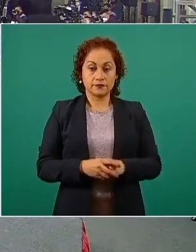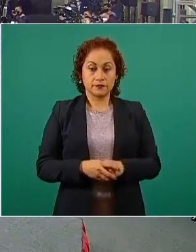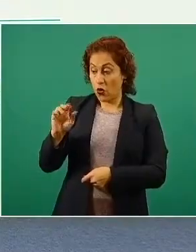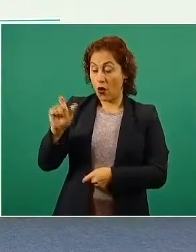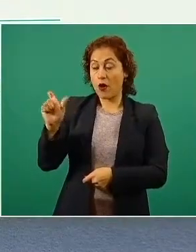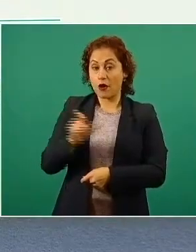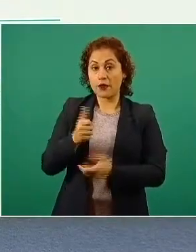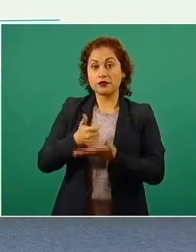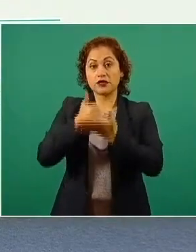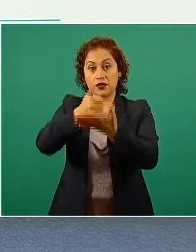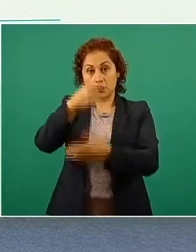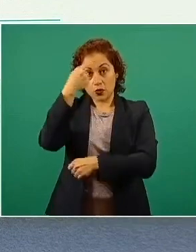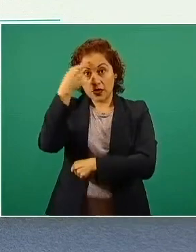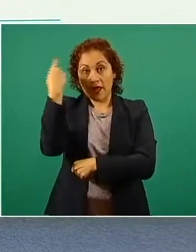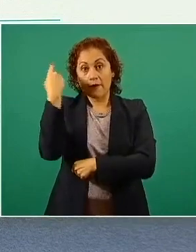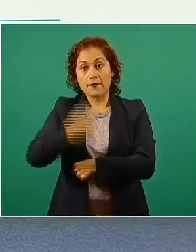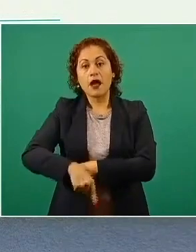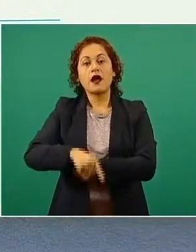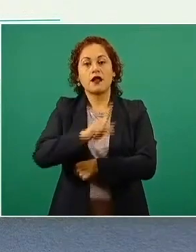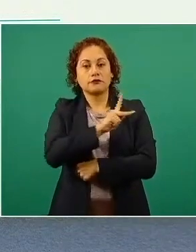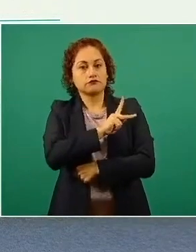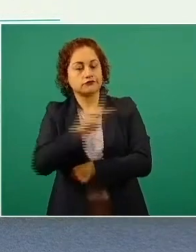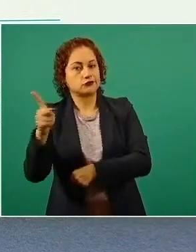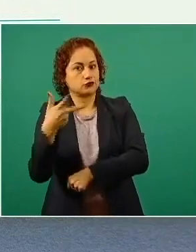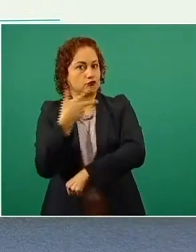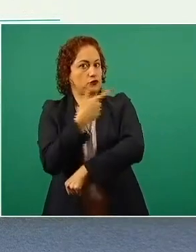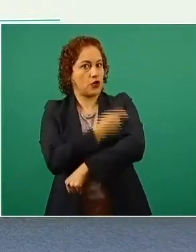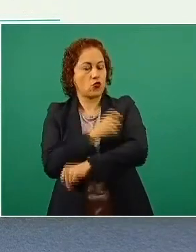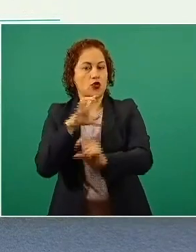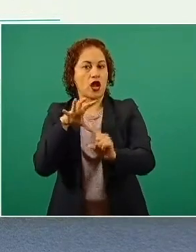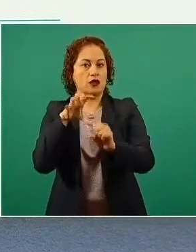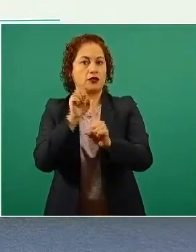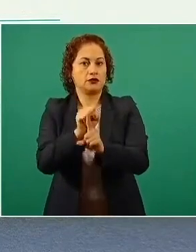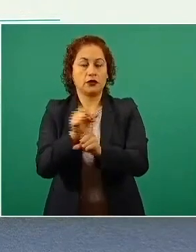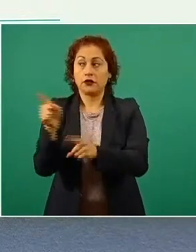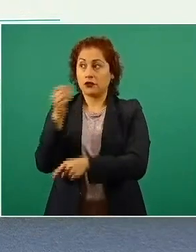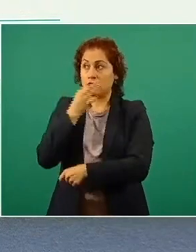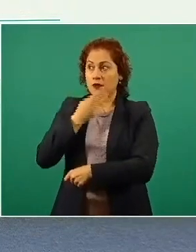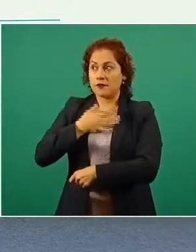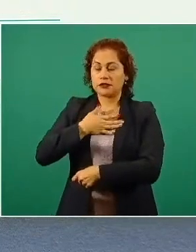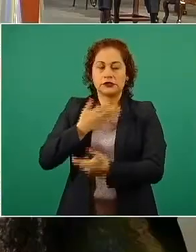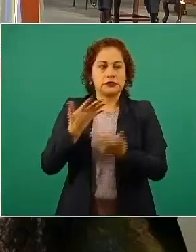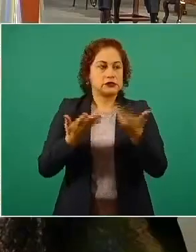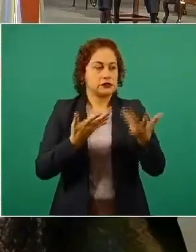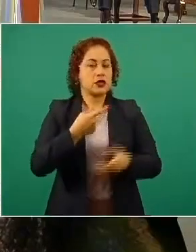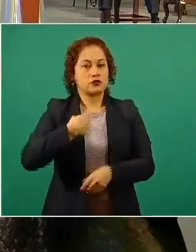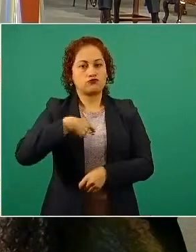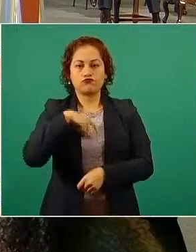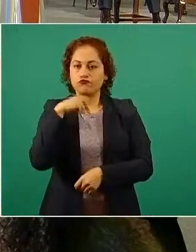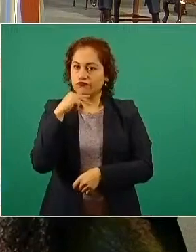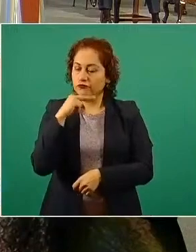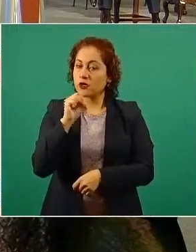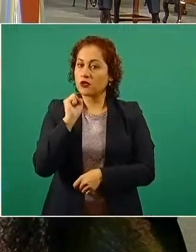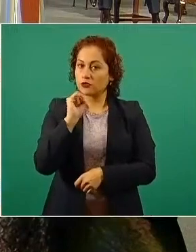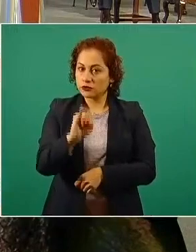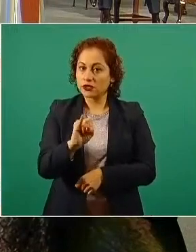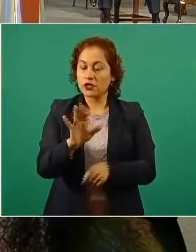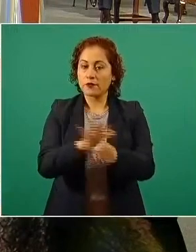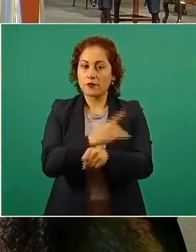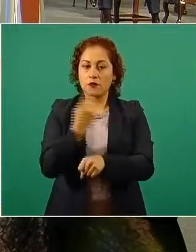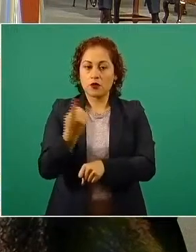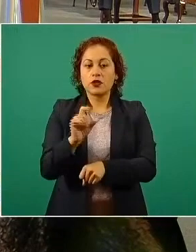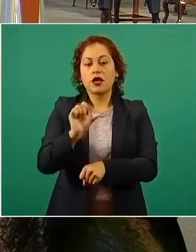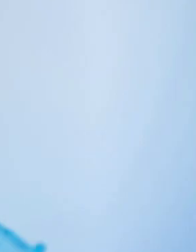marcelo ebrard lo ratificó en una conferencia de prensa si nos preocupa que se esté tardando mientras al mismo tiempo se anuncian nuevas compras de